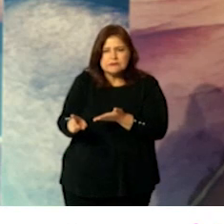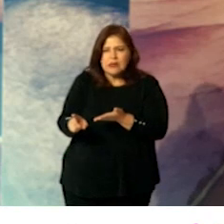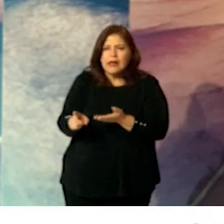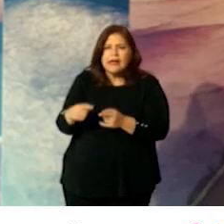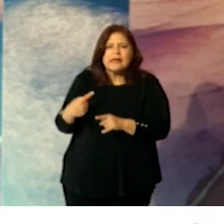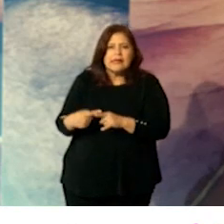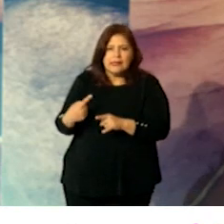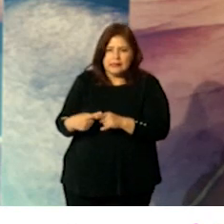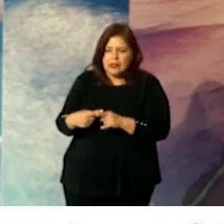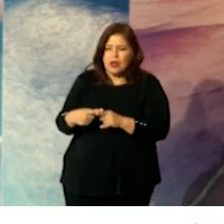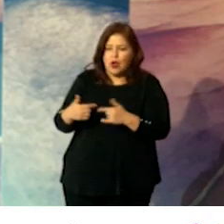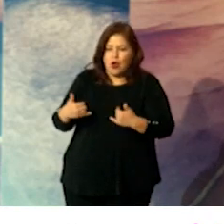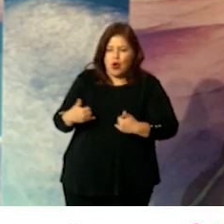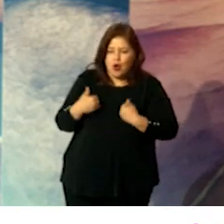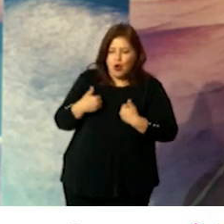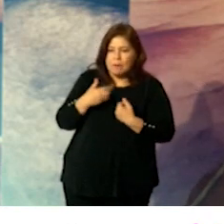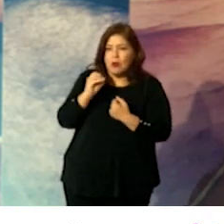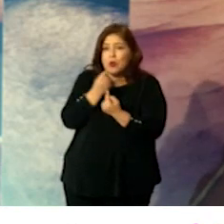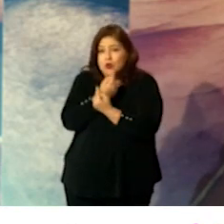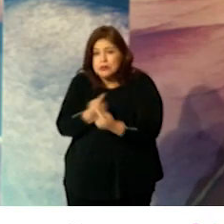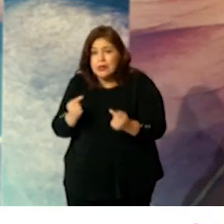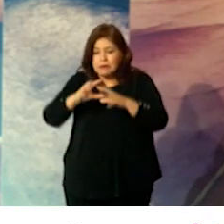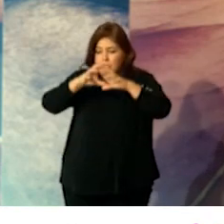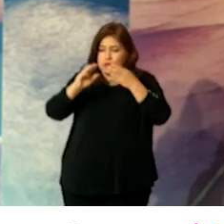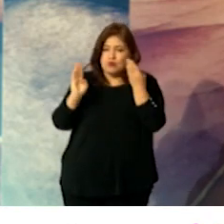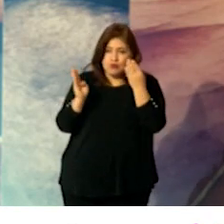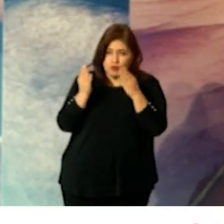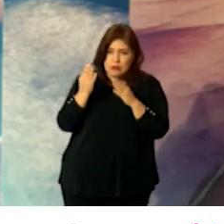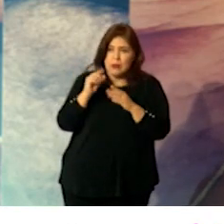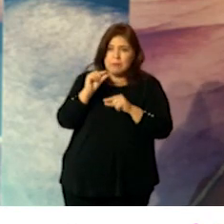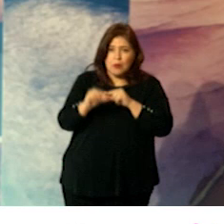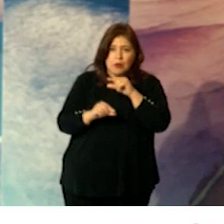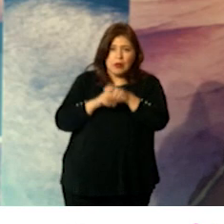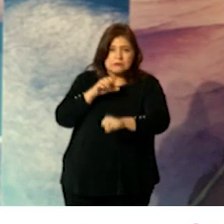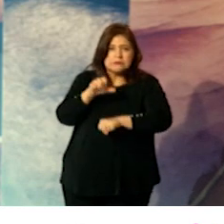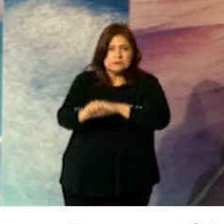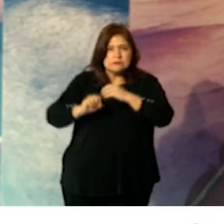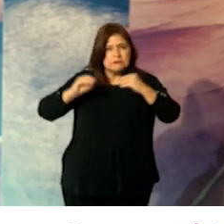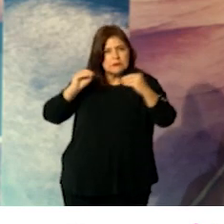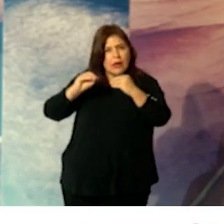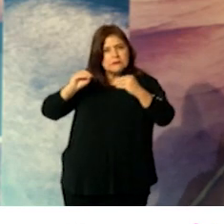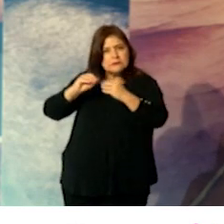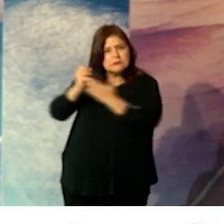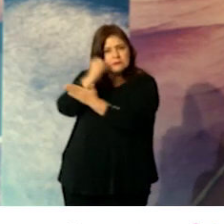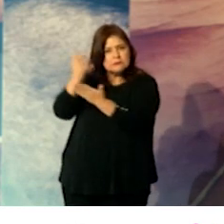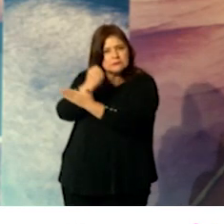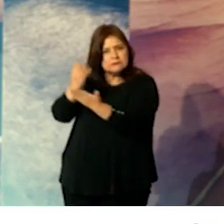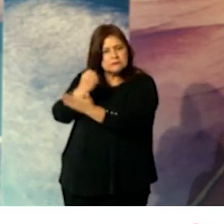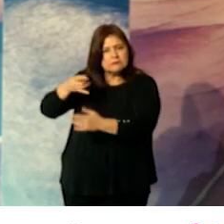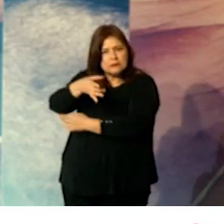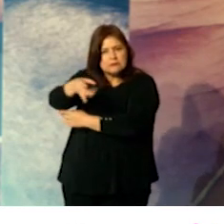fuimos jóvenes o niños en diferentes partes del mundo y se fueron ganando esos litigios, sobre todo en